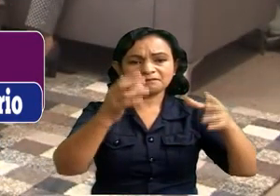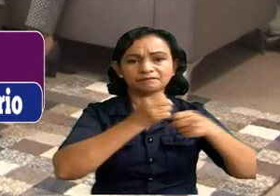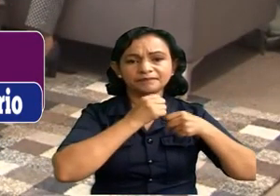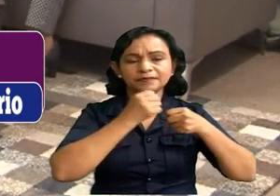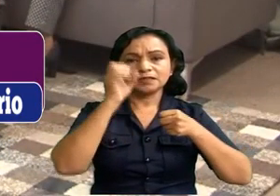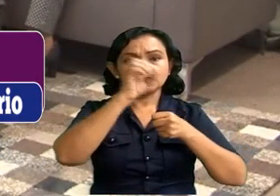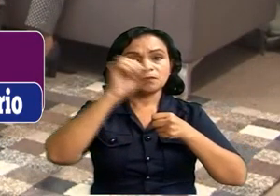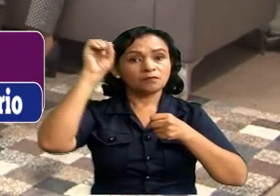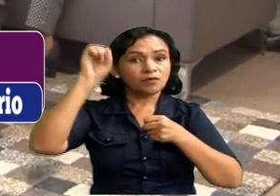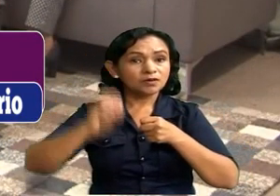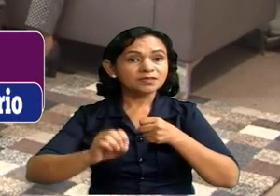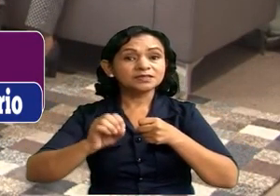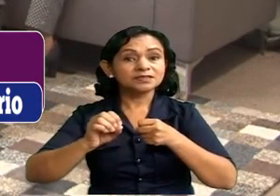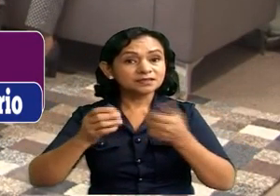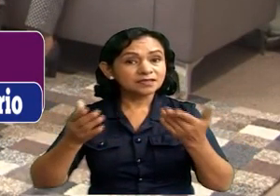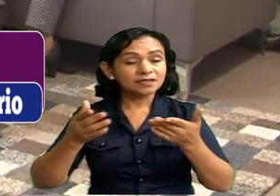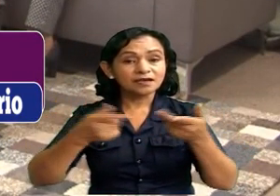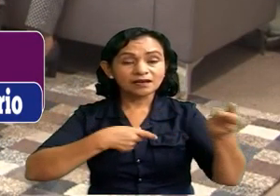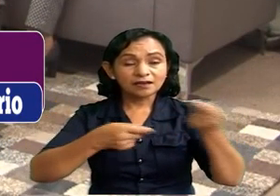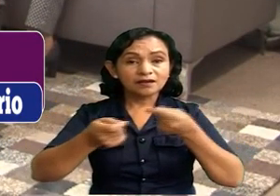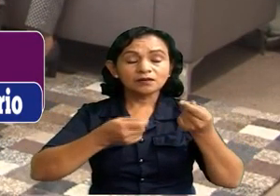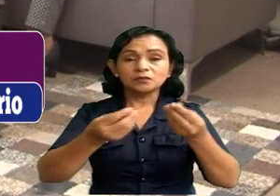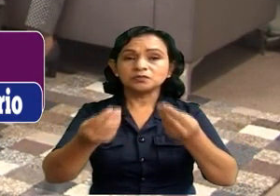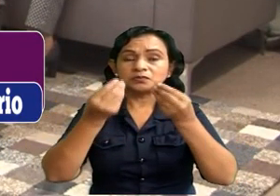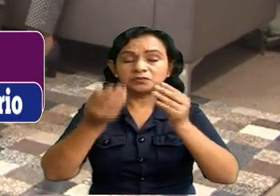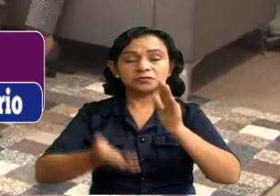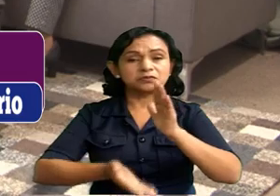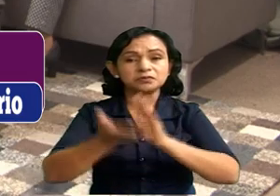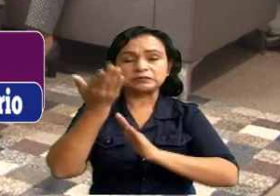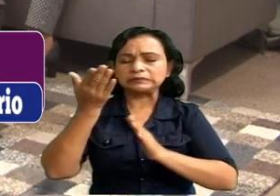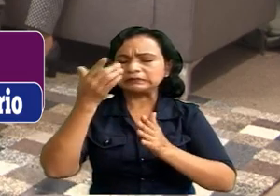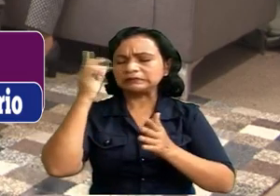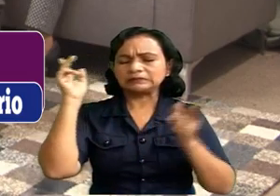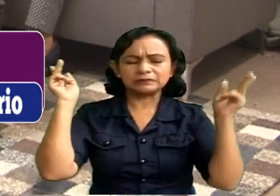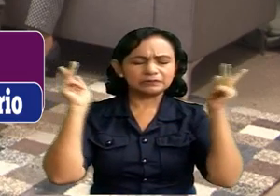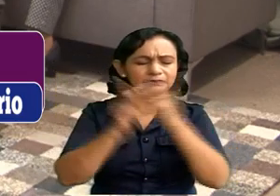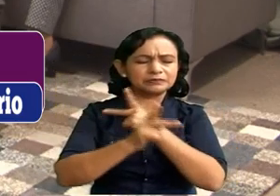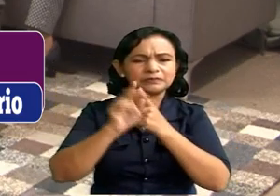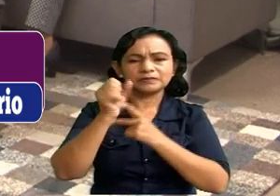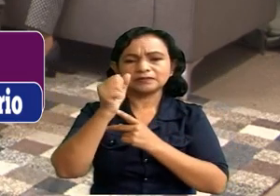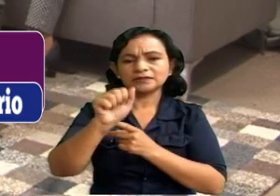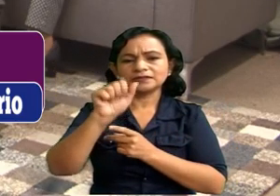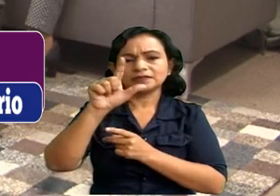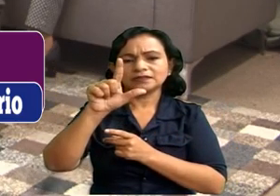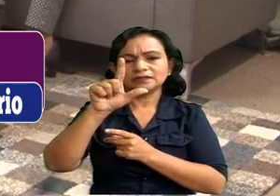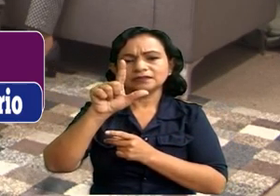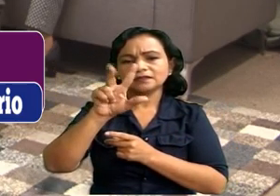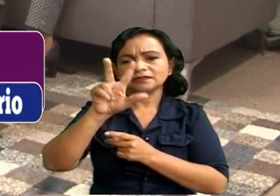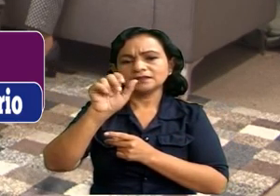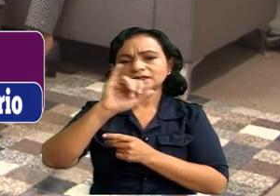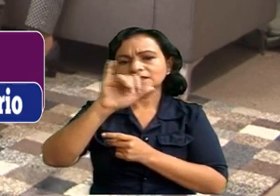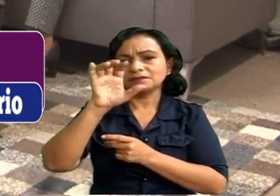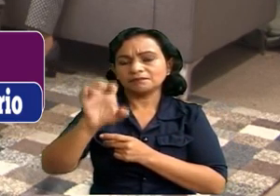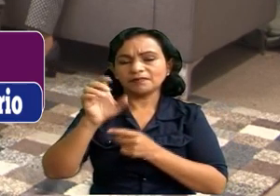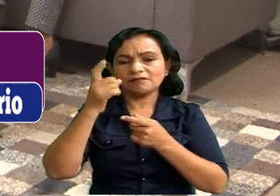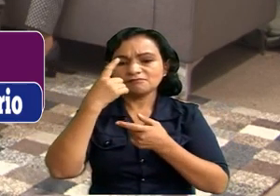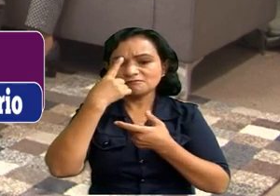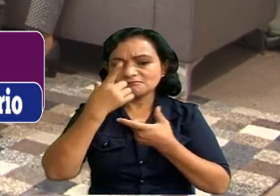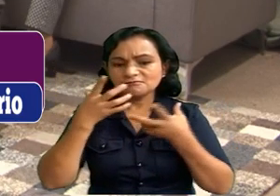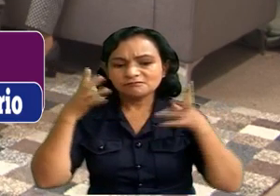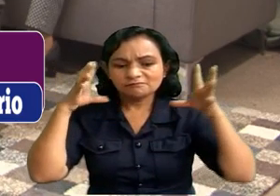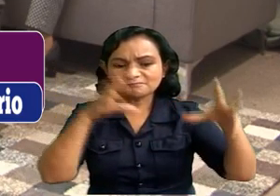tasas que nos ponían a los comerciantes. Son salvajes, eso es lo que son salvajes. Son unos buitres que lo único que